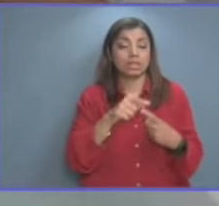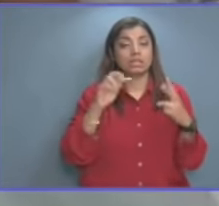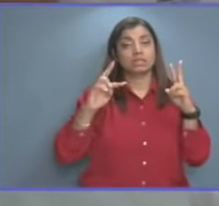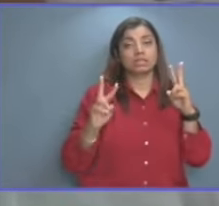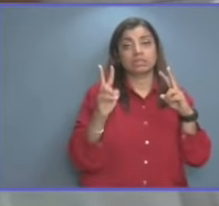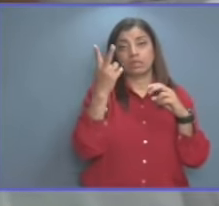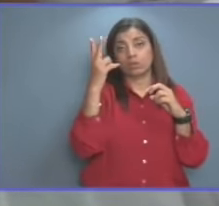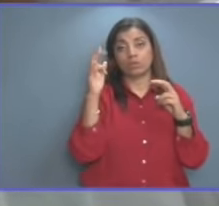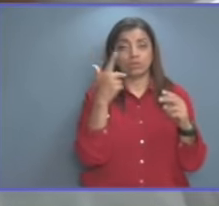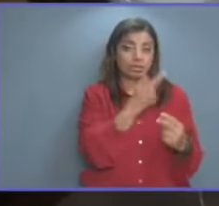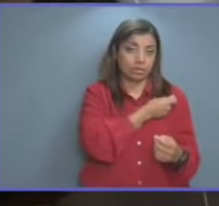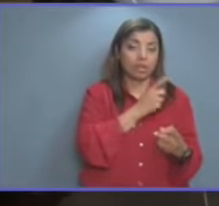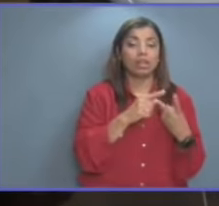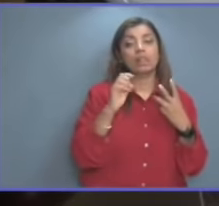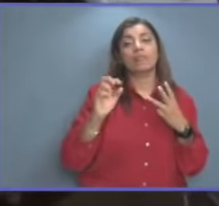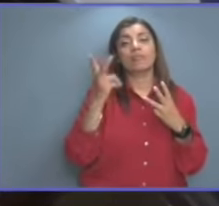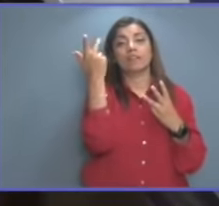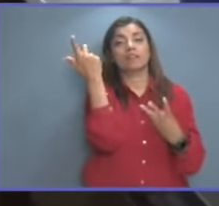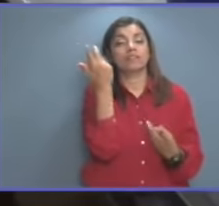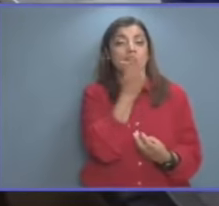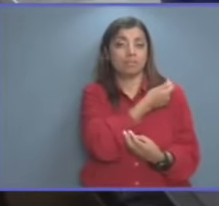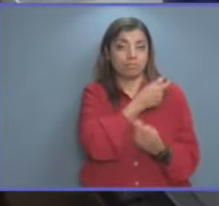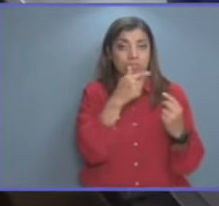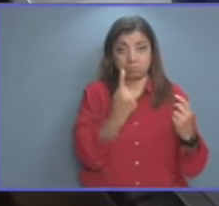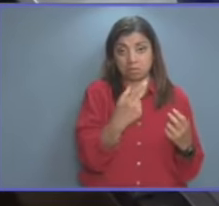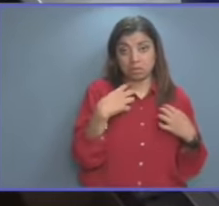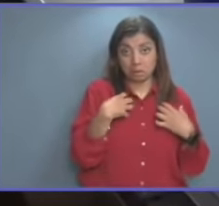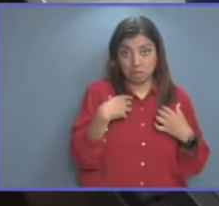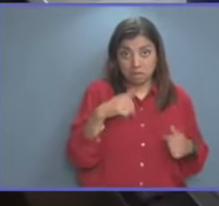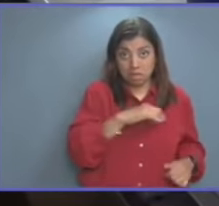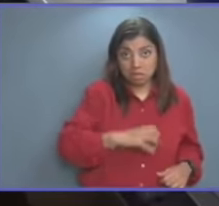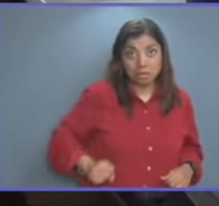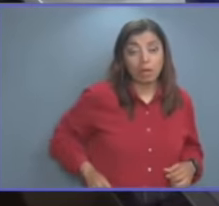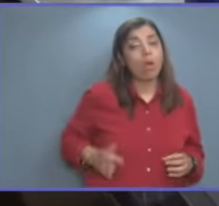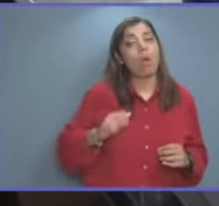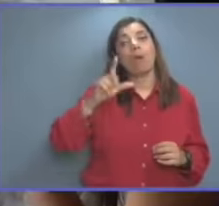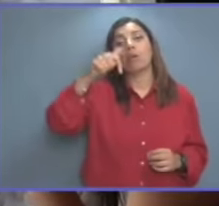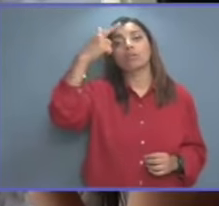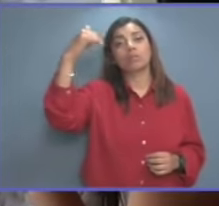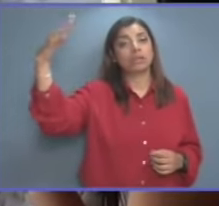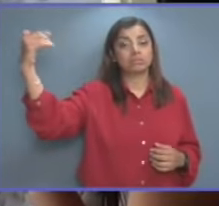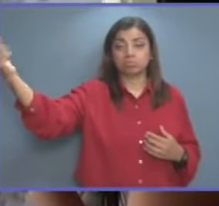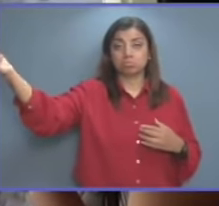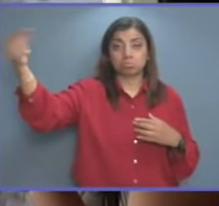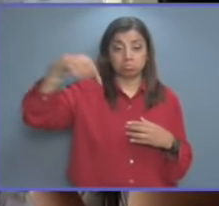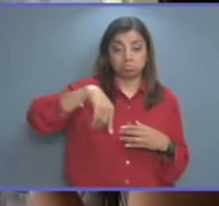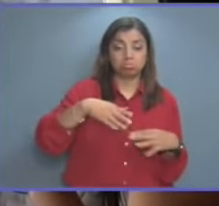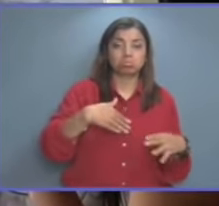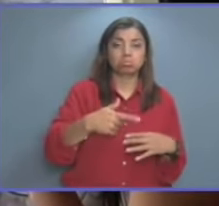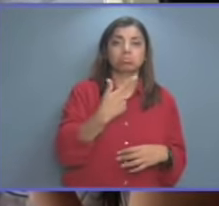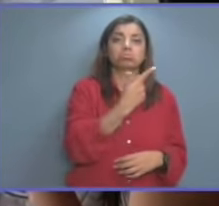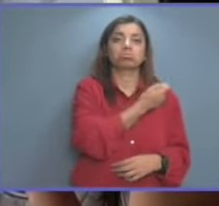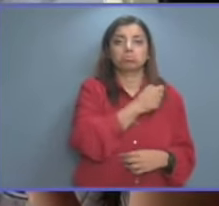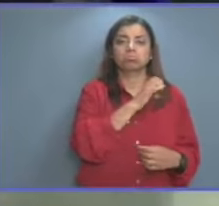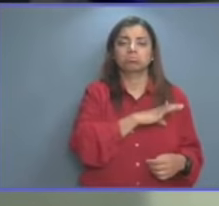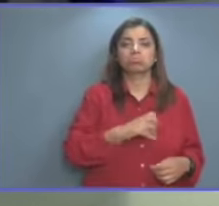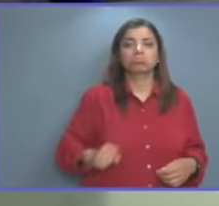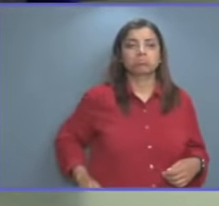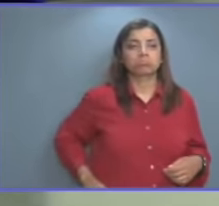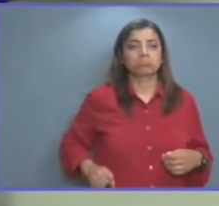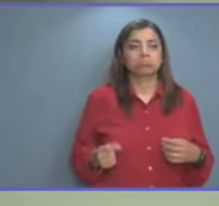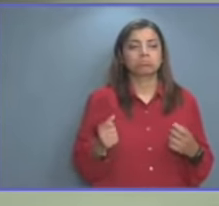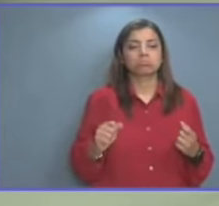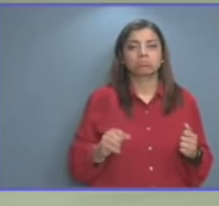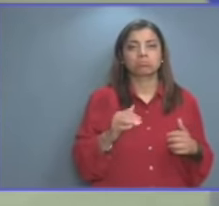dosis a nacionales e incluso extranjeros estas acciones han permitido que el salvador con las cifras de contagios y muertes